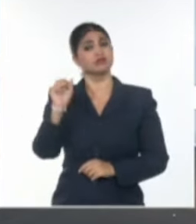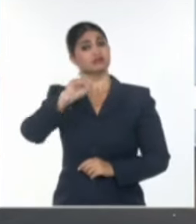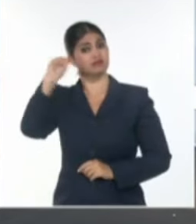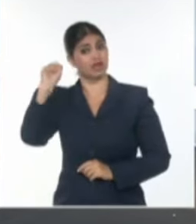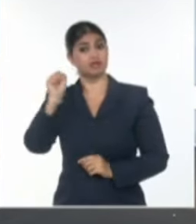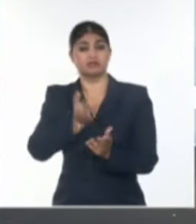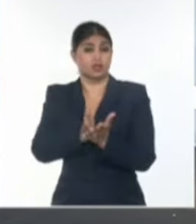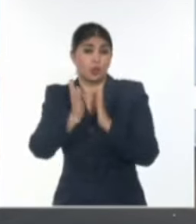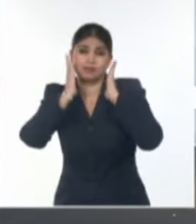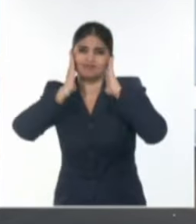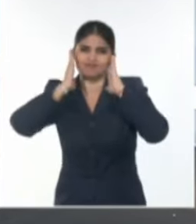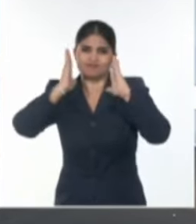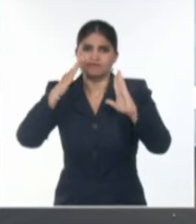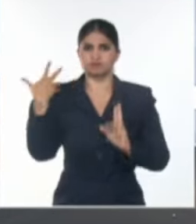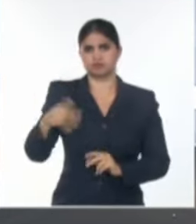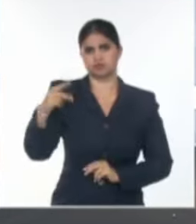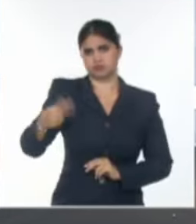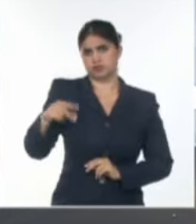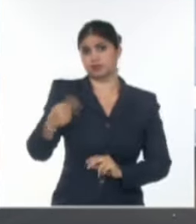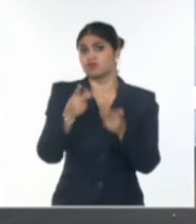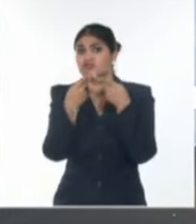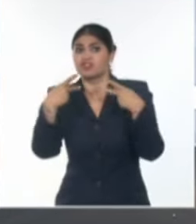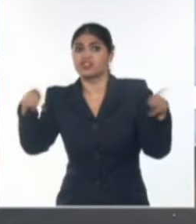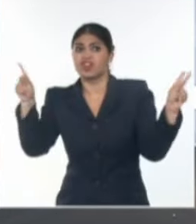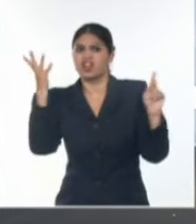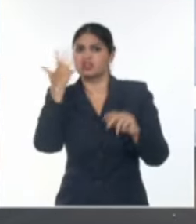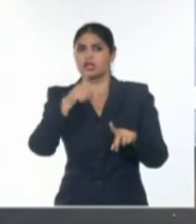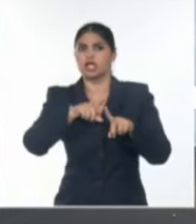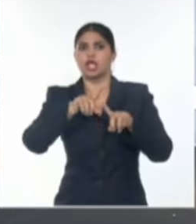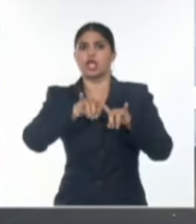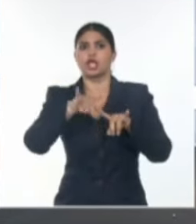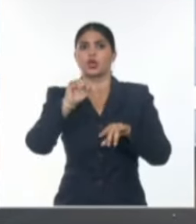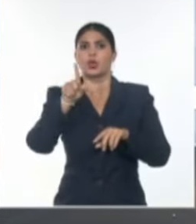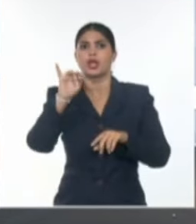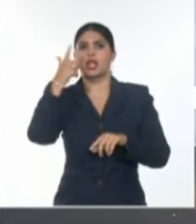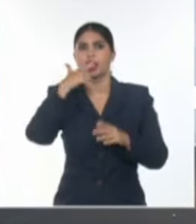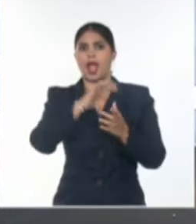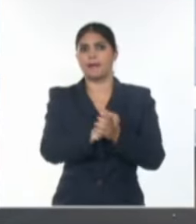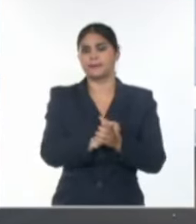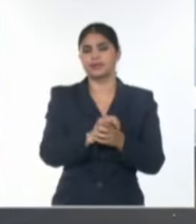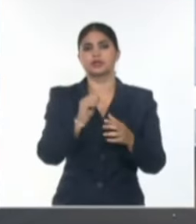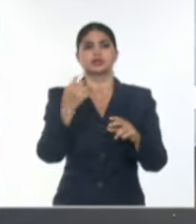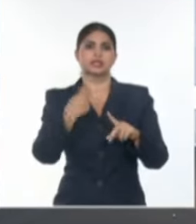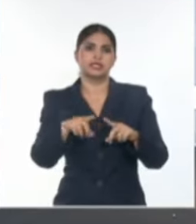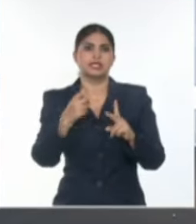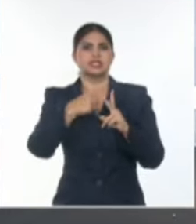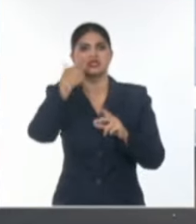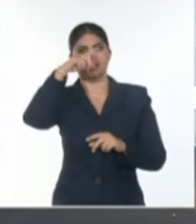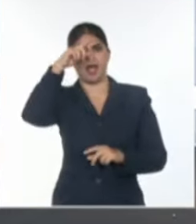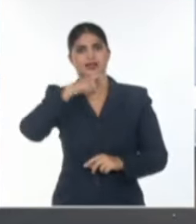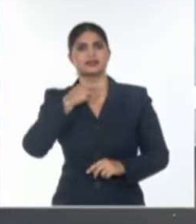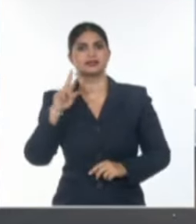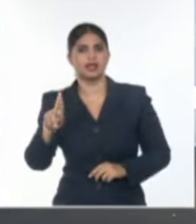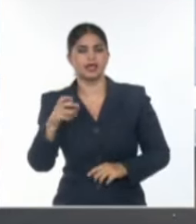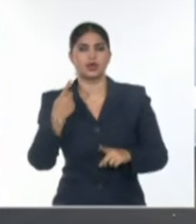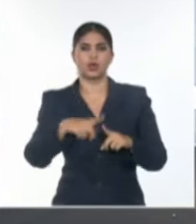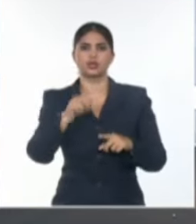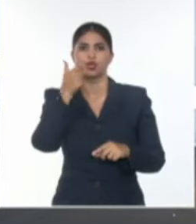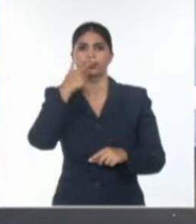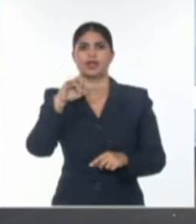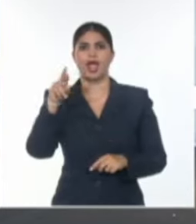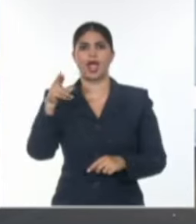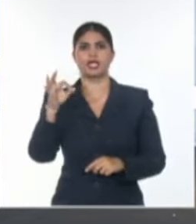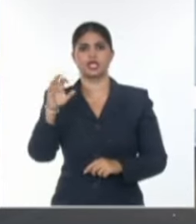ofensivo que viven atletas claves como William Saavedra, Yacer Julio González y Taylon Sánchez, fundamentalmente. Mañana